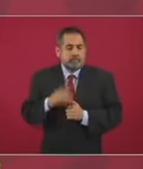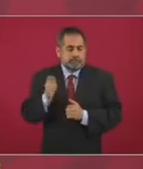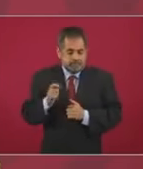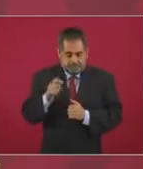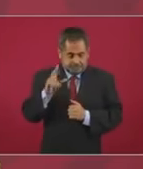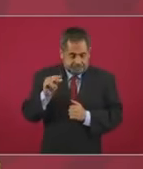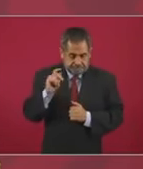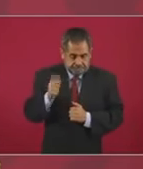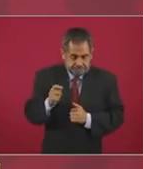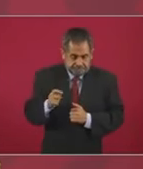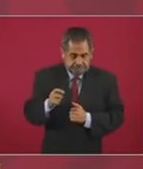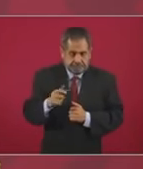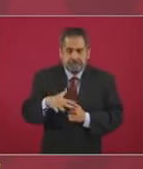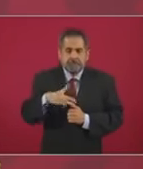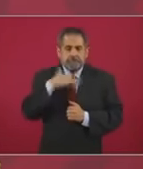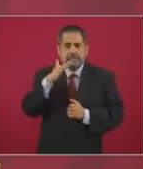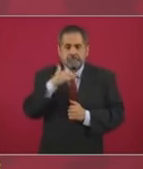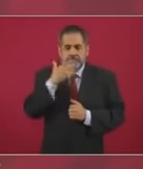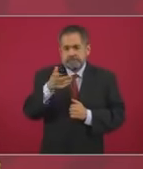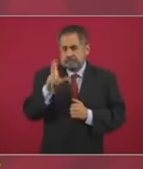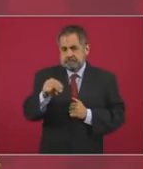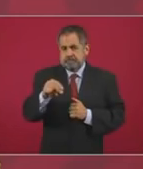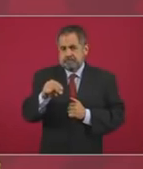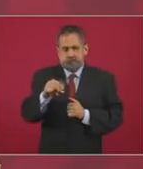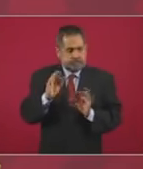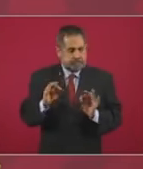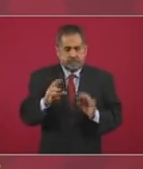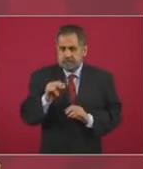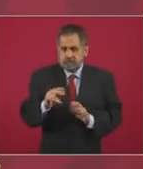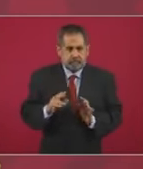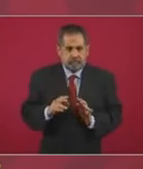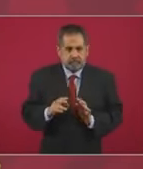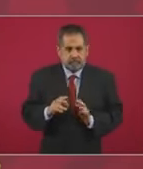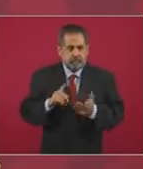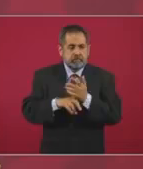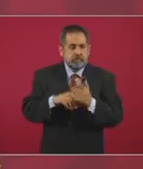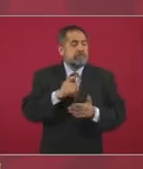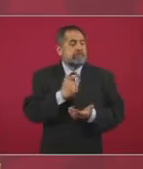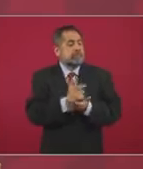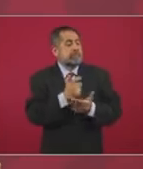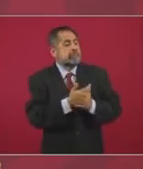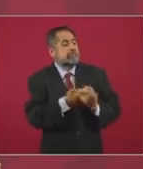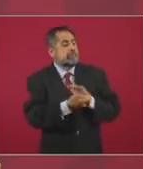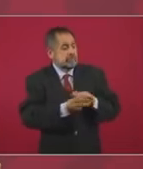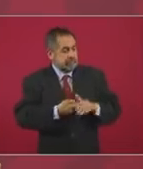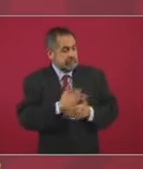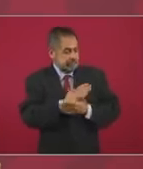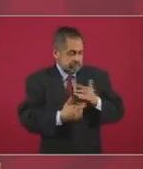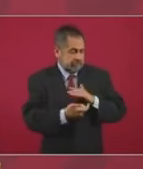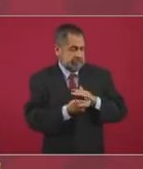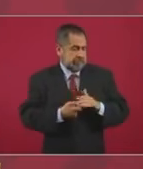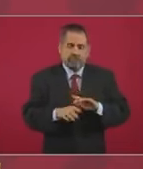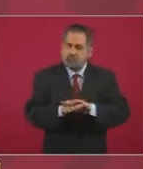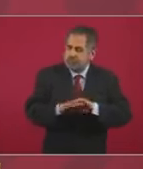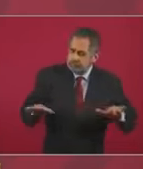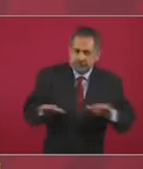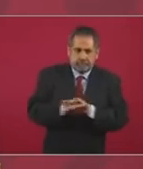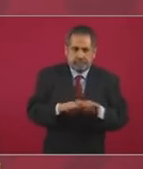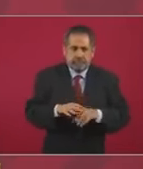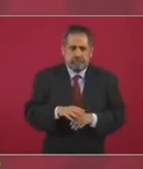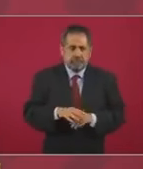haya corrupción, que no haya extorsiones, que no haya moches, que no haya